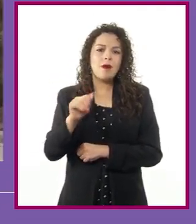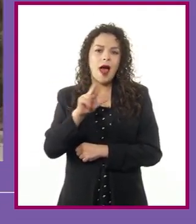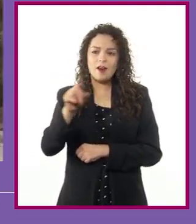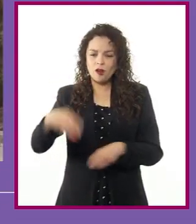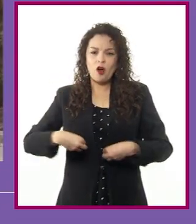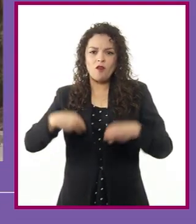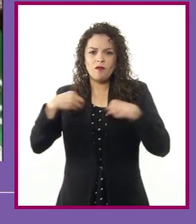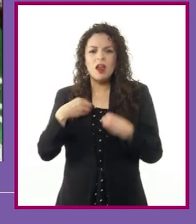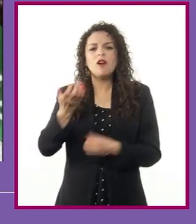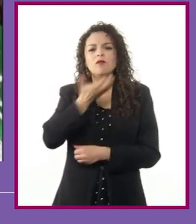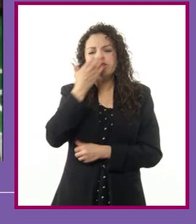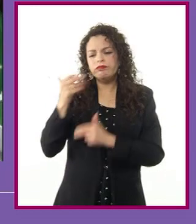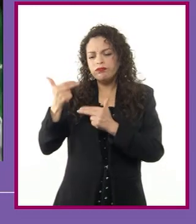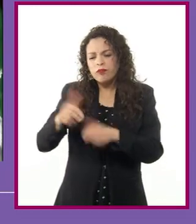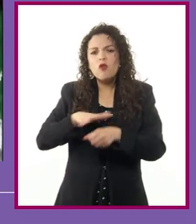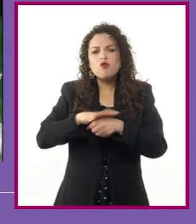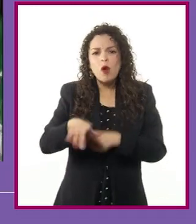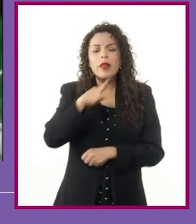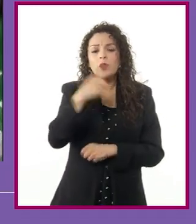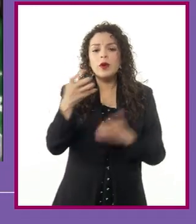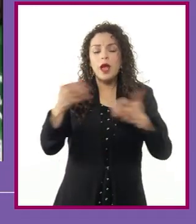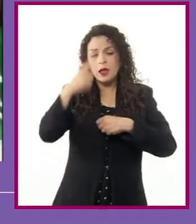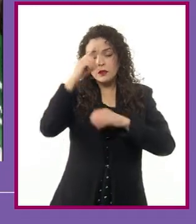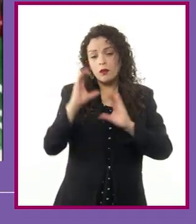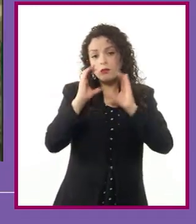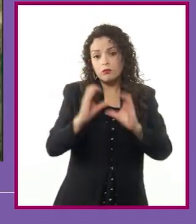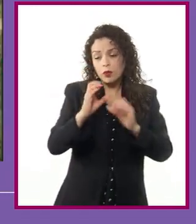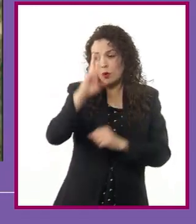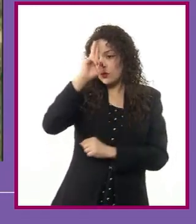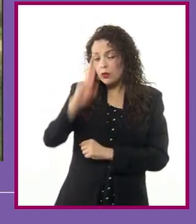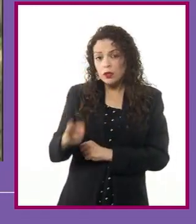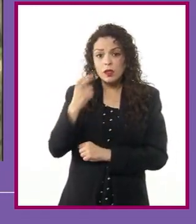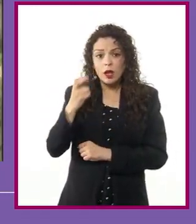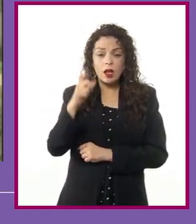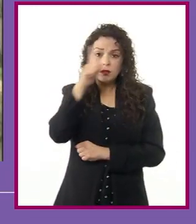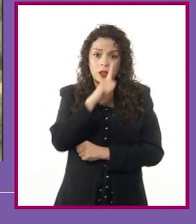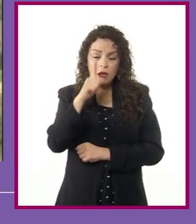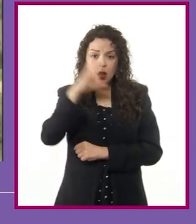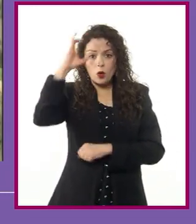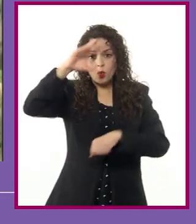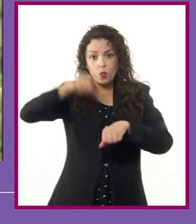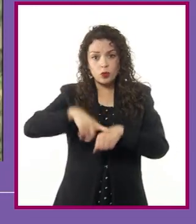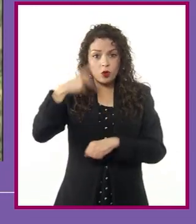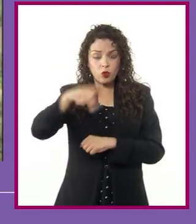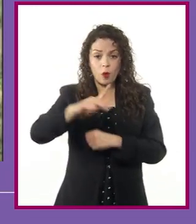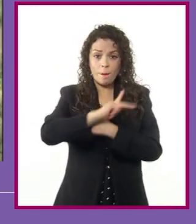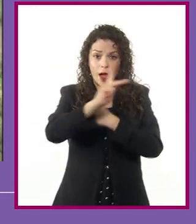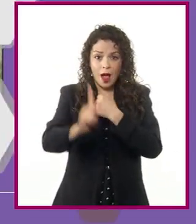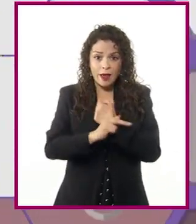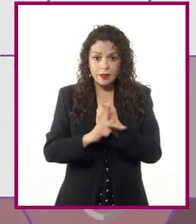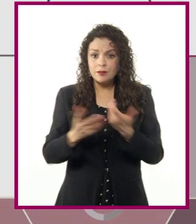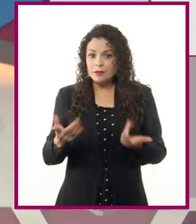para mantener y respetar las lenguas, tradiciones y culturas de tu país?